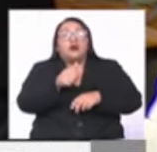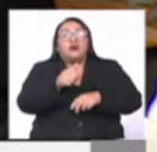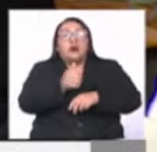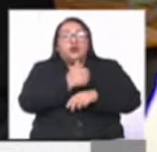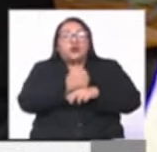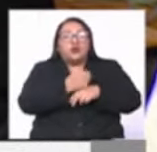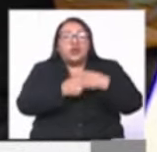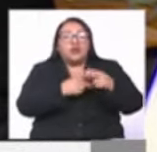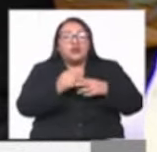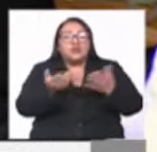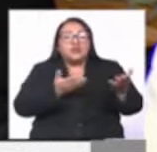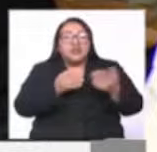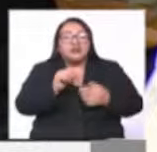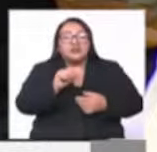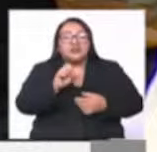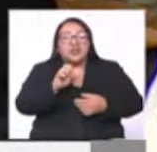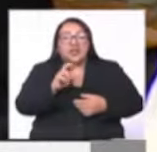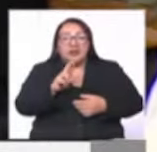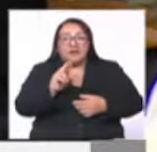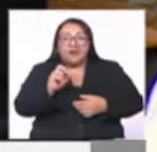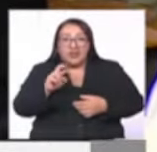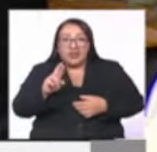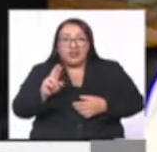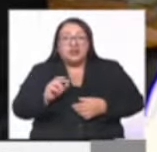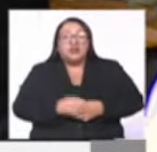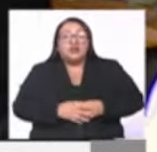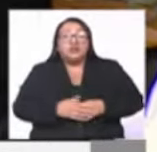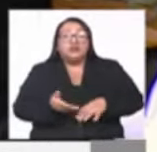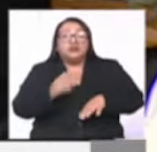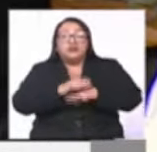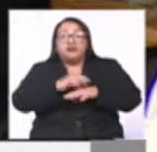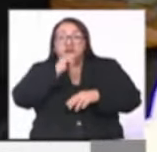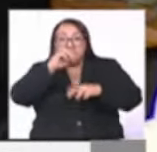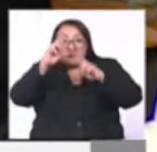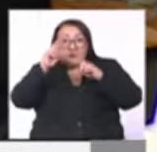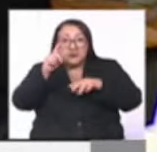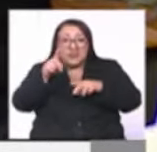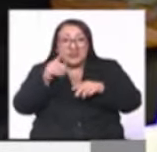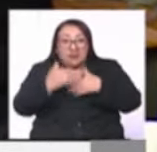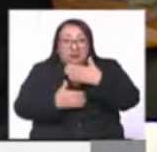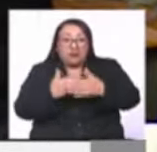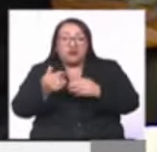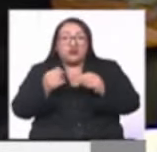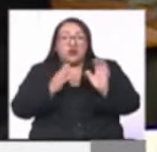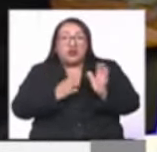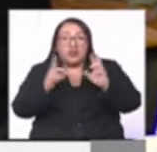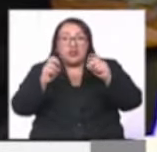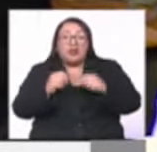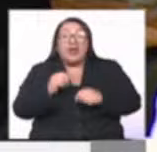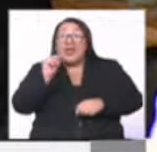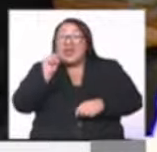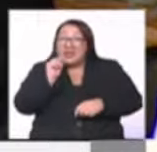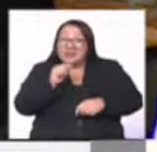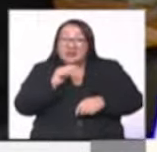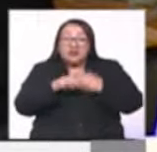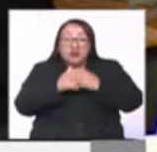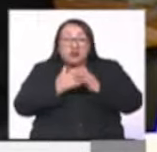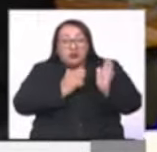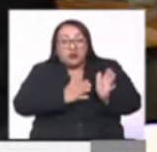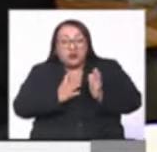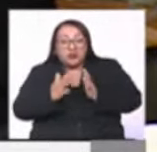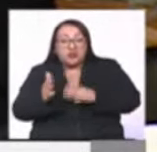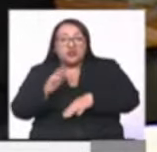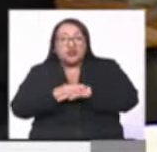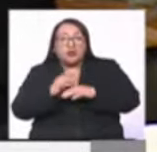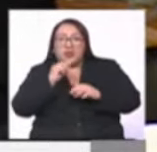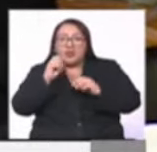ha sido señalado sobre la violación del debido proceso en el marco del proceso generado por la